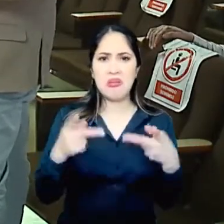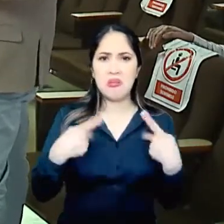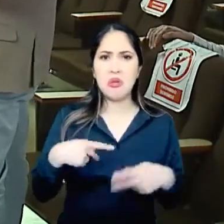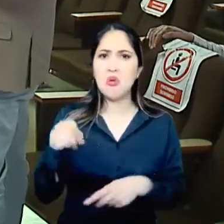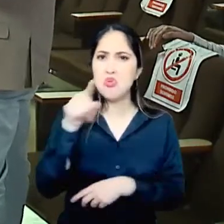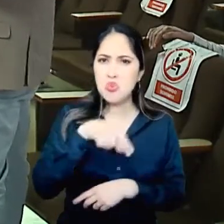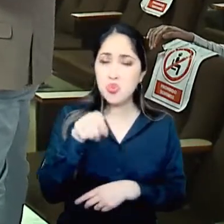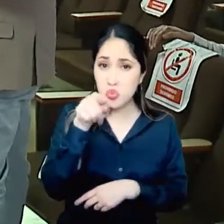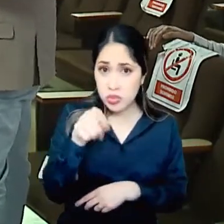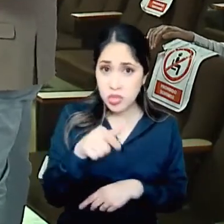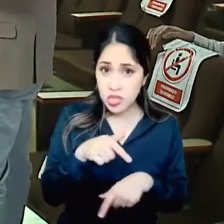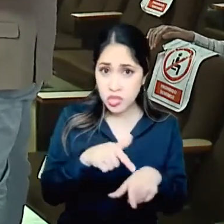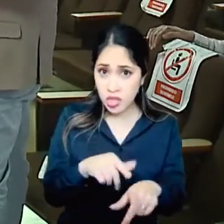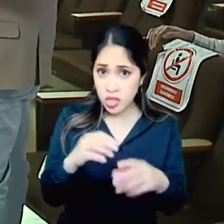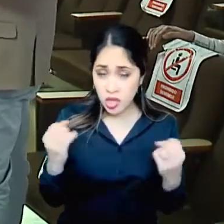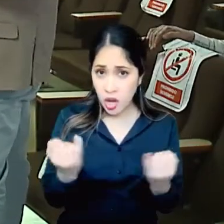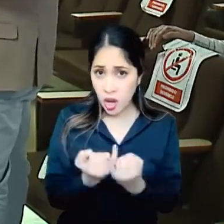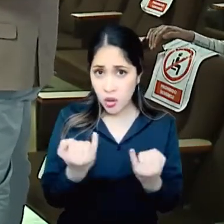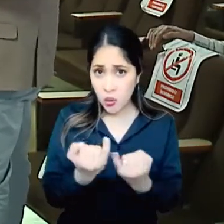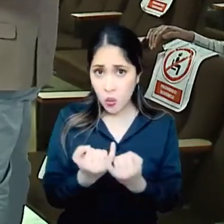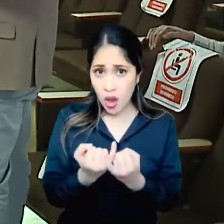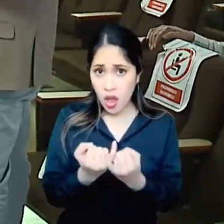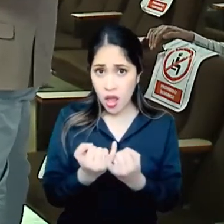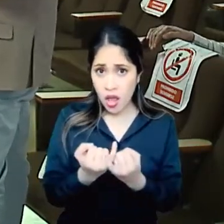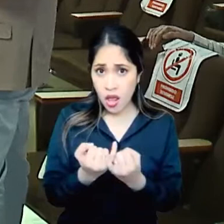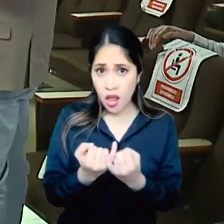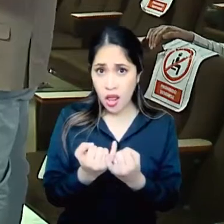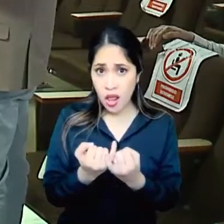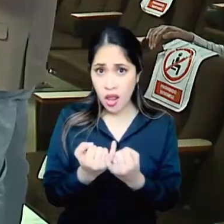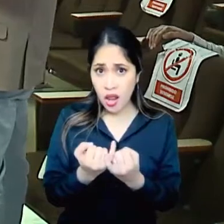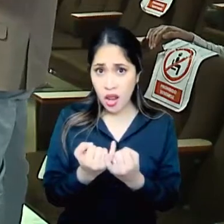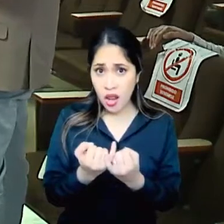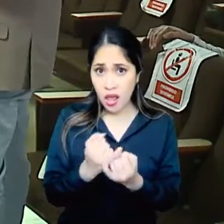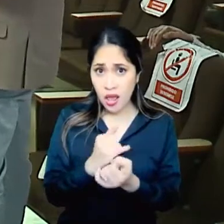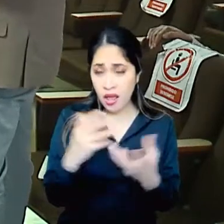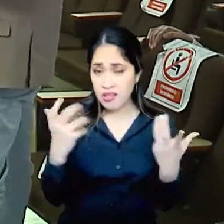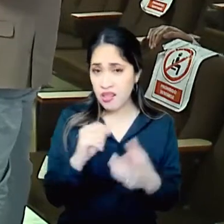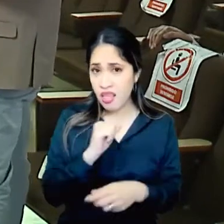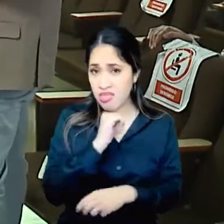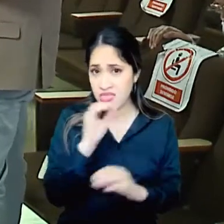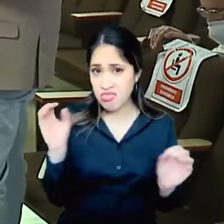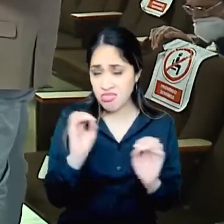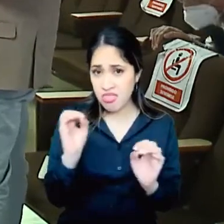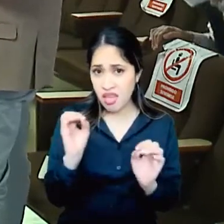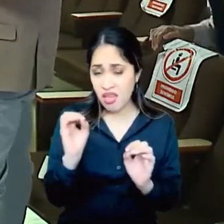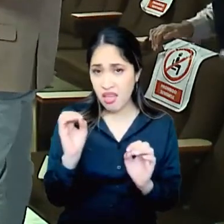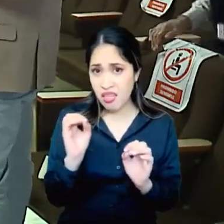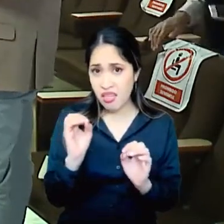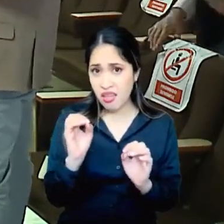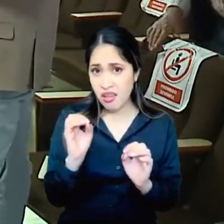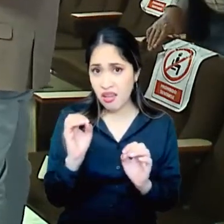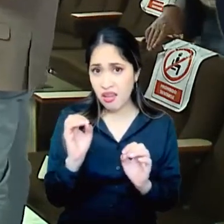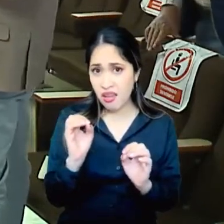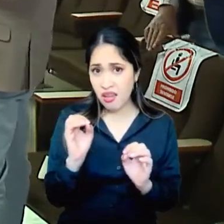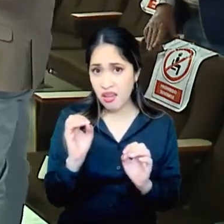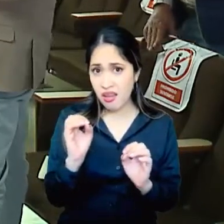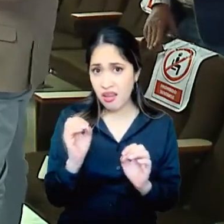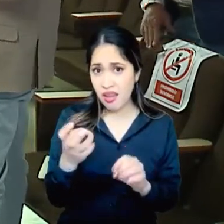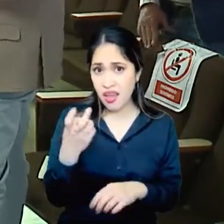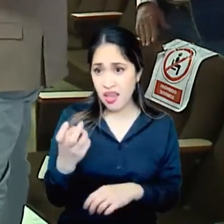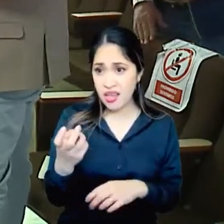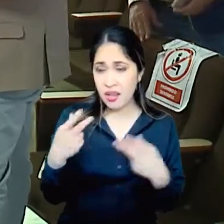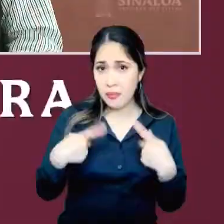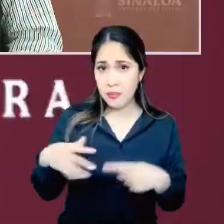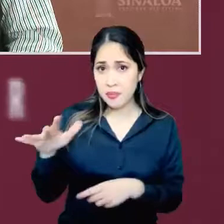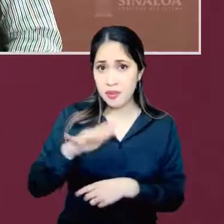como uno más de los gobernadores que le han dado la espalda al pueblo de Sinaloa? Eso